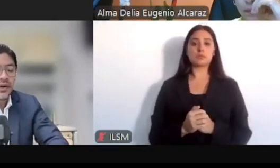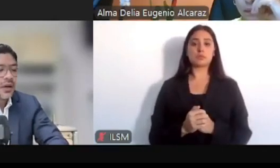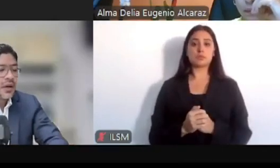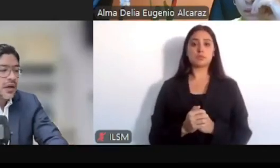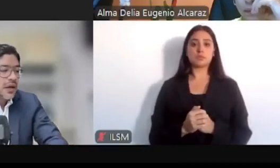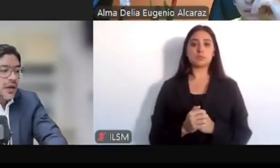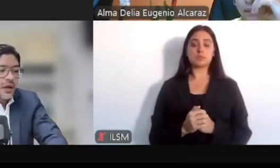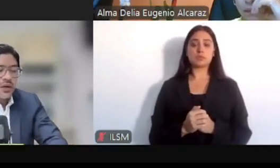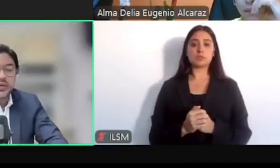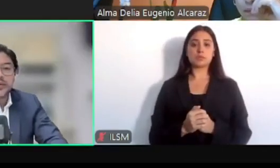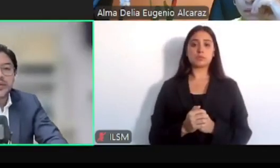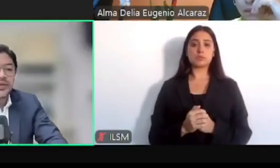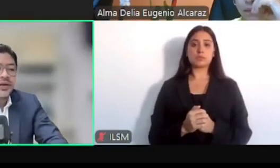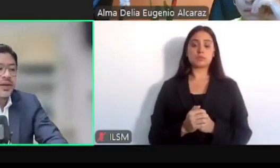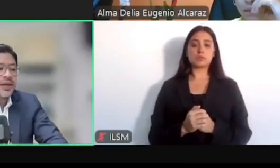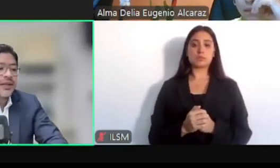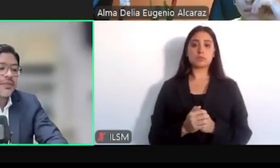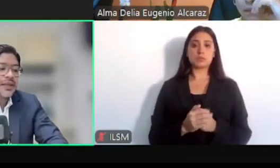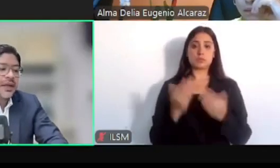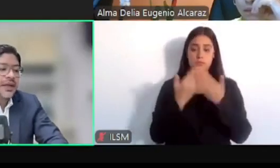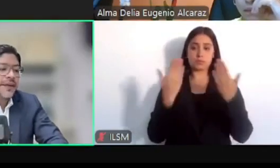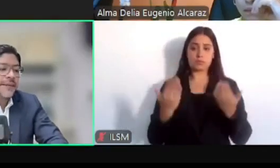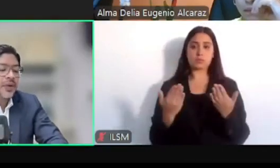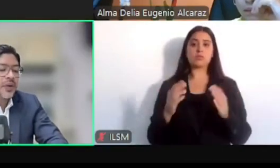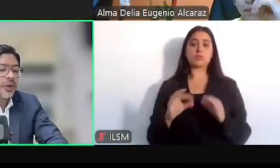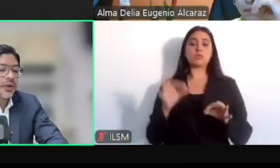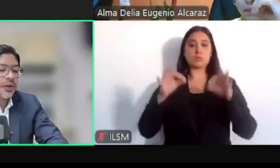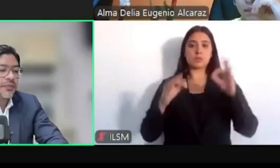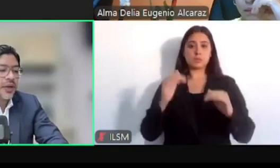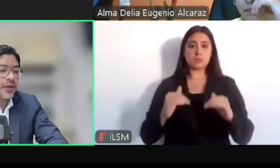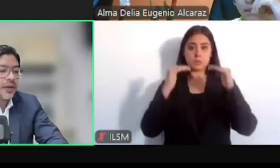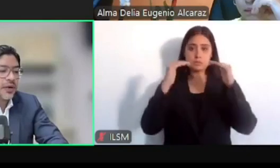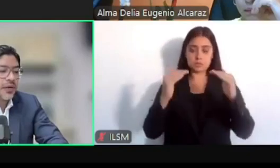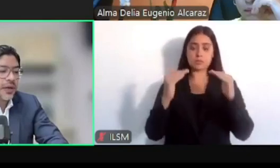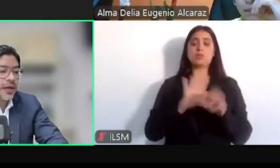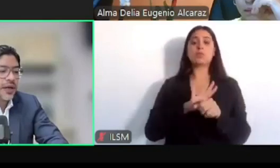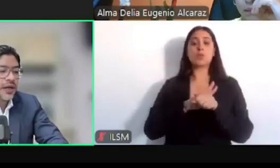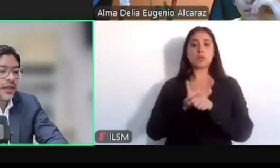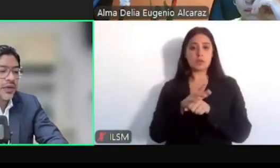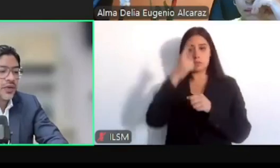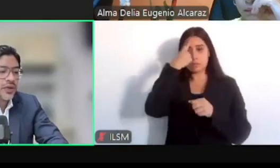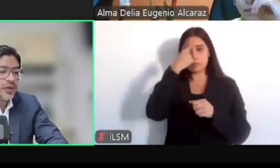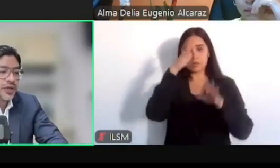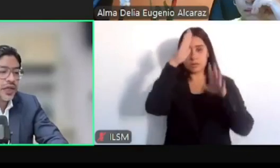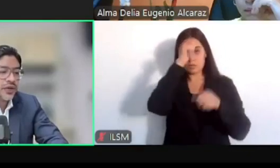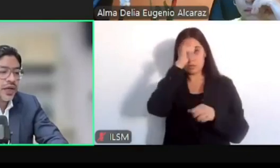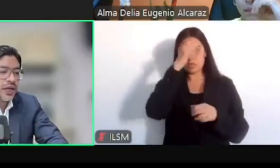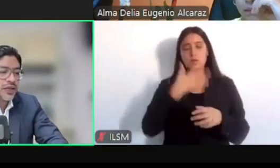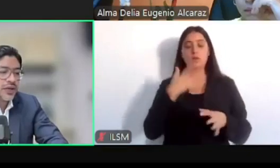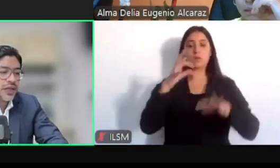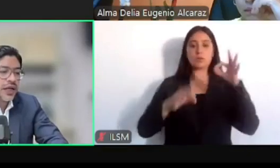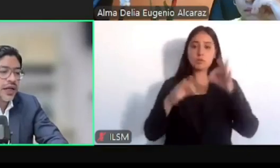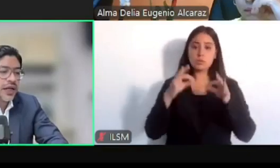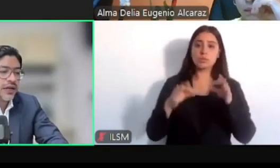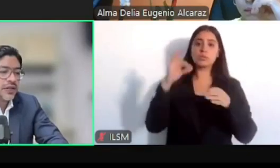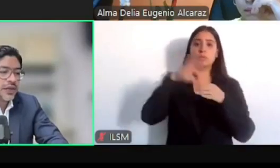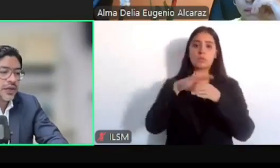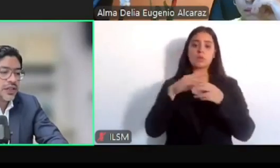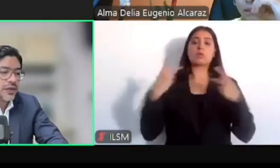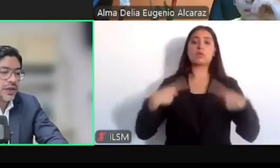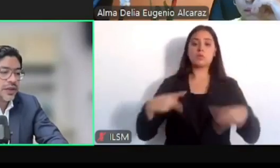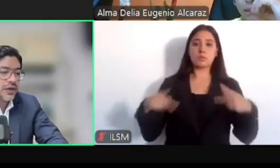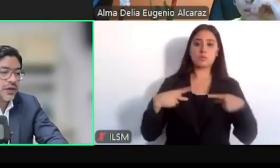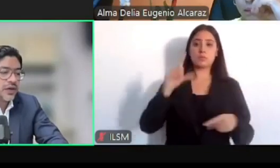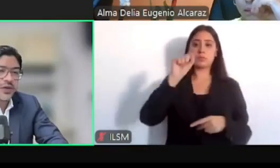conjunta con su otra sesión magistrada presidenta no hoy cuenta con el proyecto de acuerdo plenario relativo a los juicios electorales ciudadanos